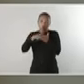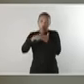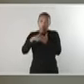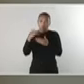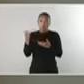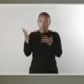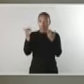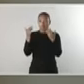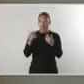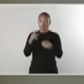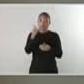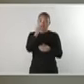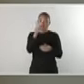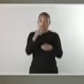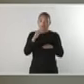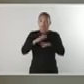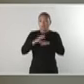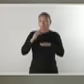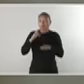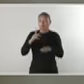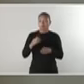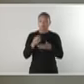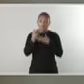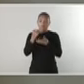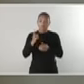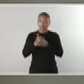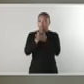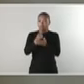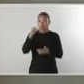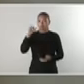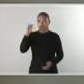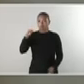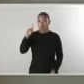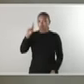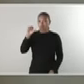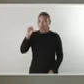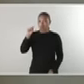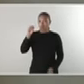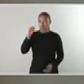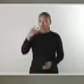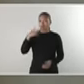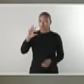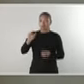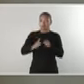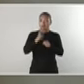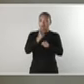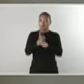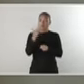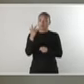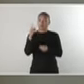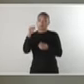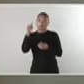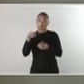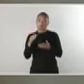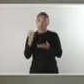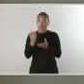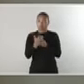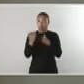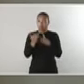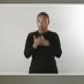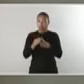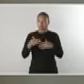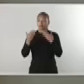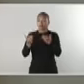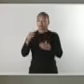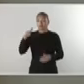tarifa industrial y les condonan los impuestos del Predial durante el diez años al 50 por ciento les dan naves